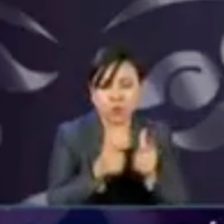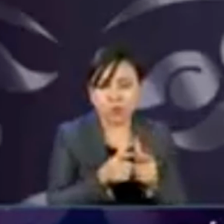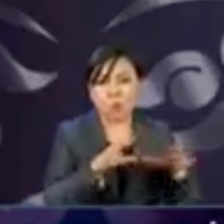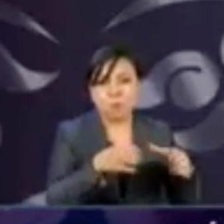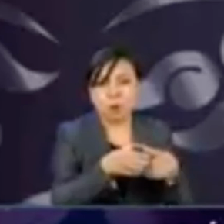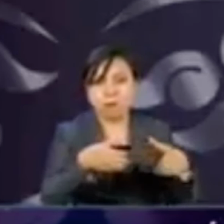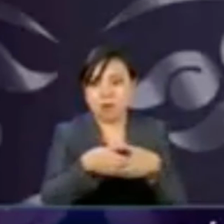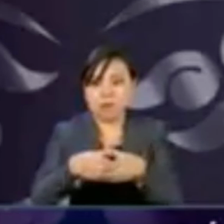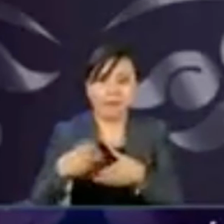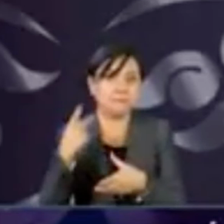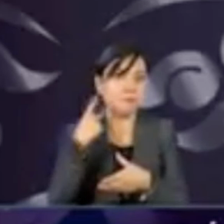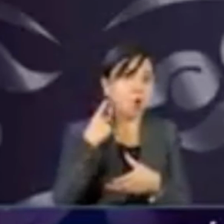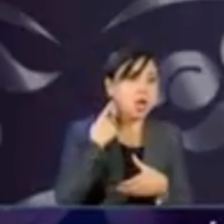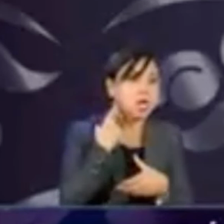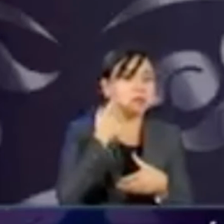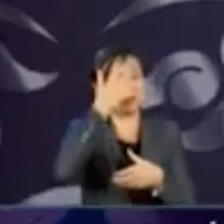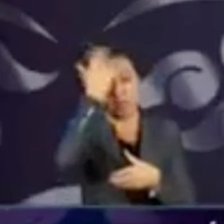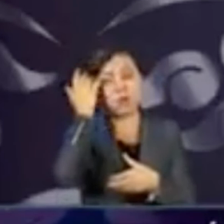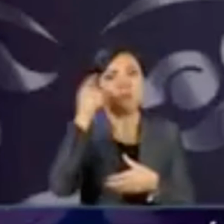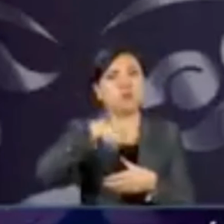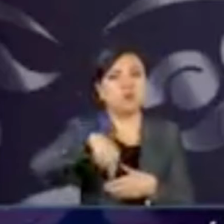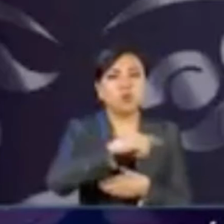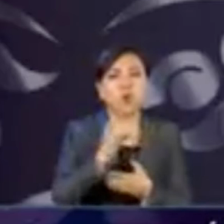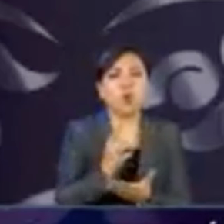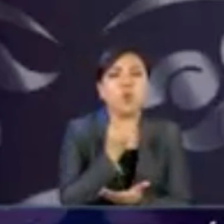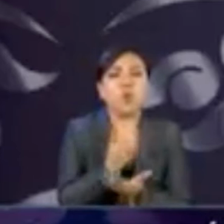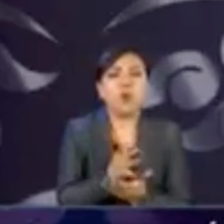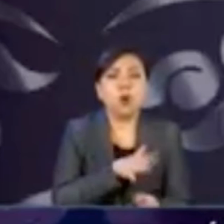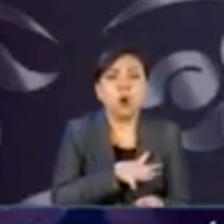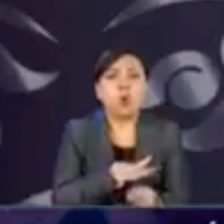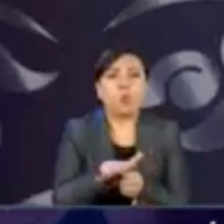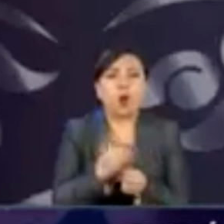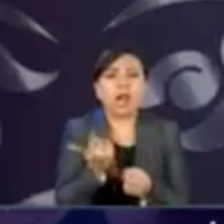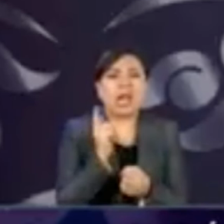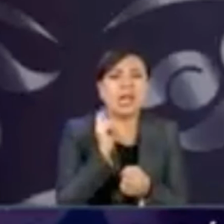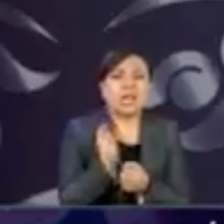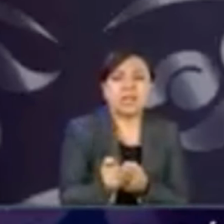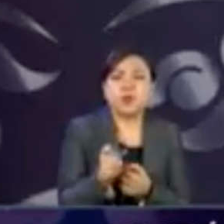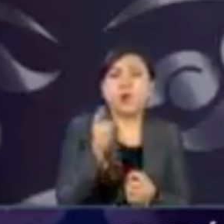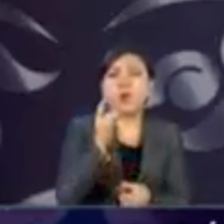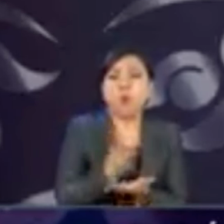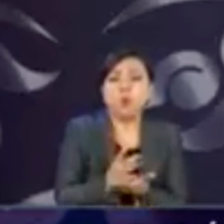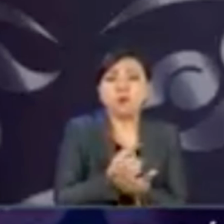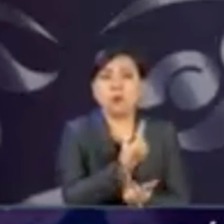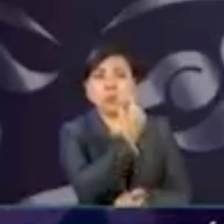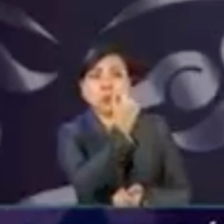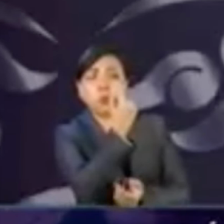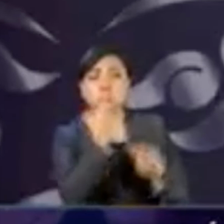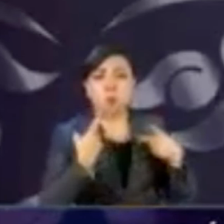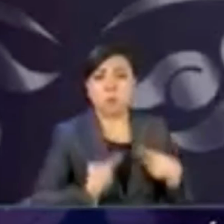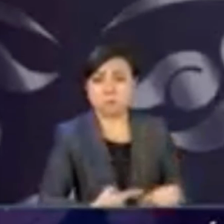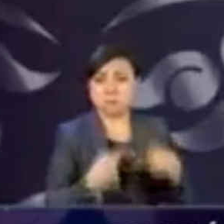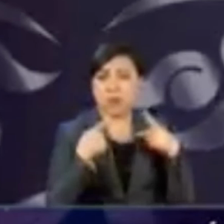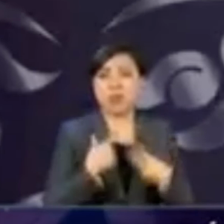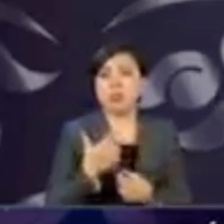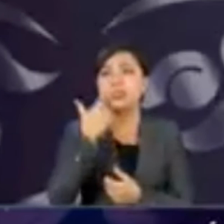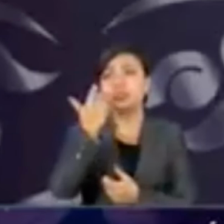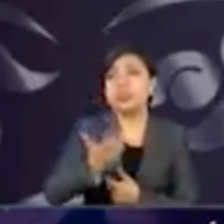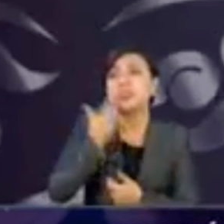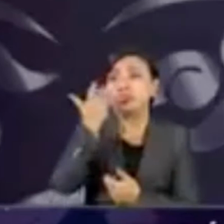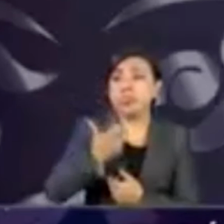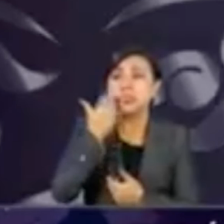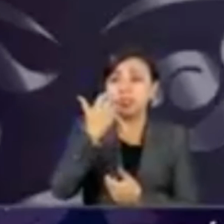estamos simplemente cumpliendo con el capricho de alguien que no se nos permita hablar